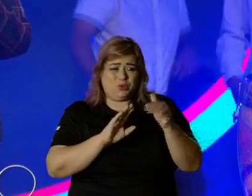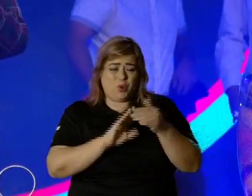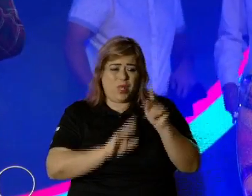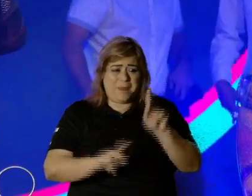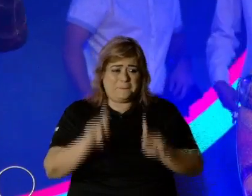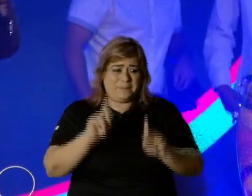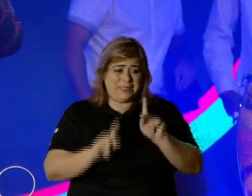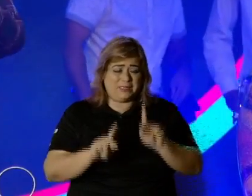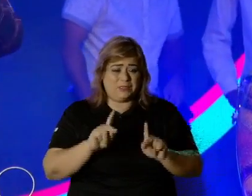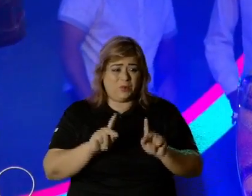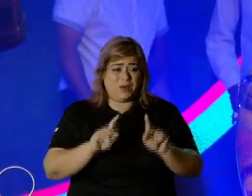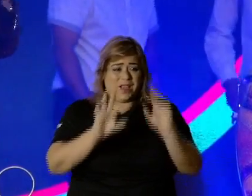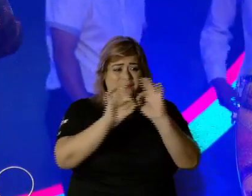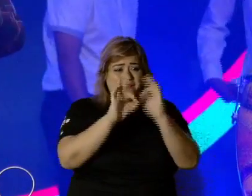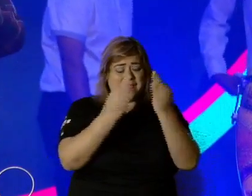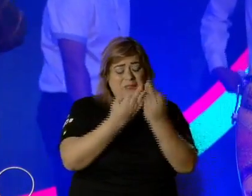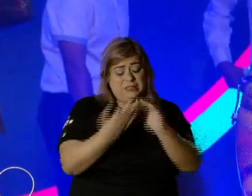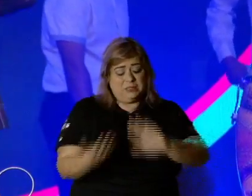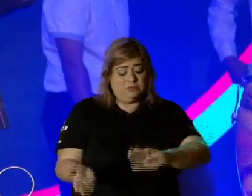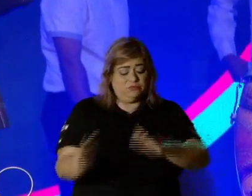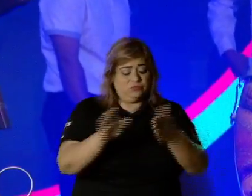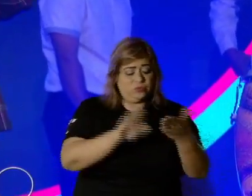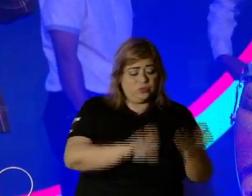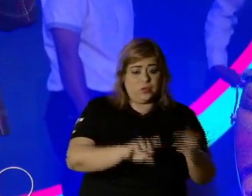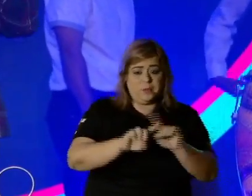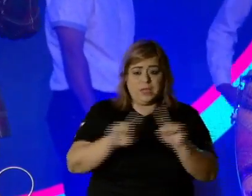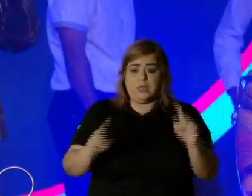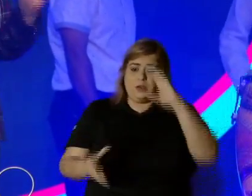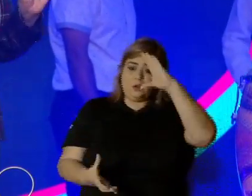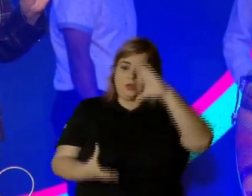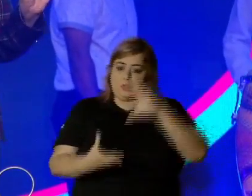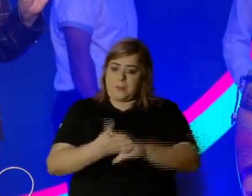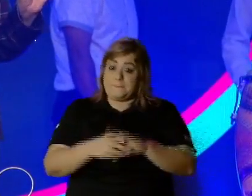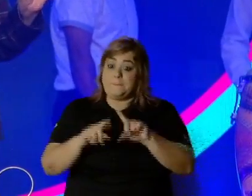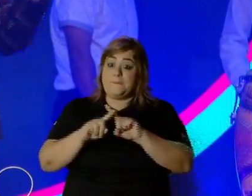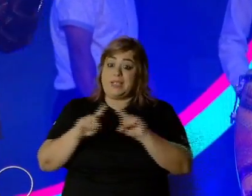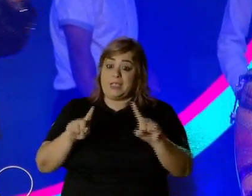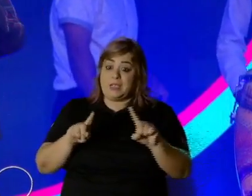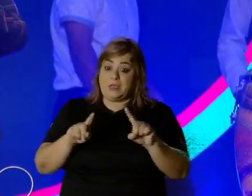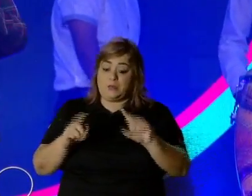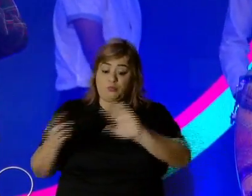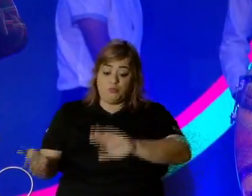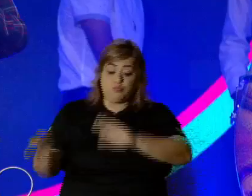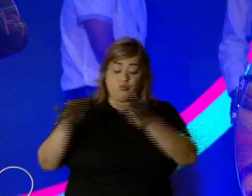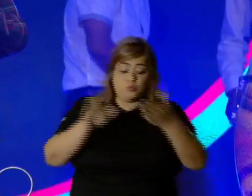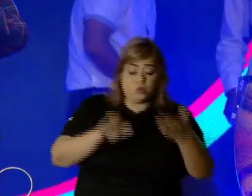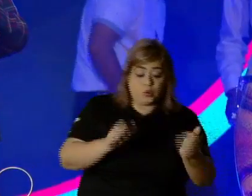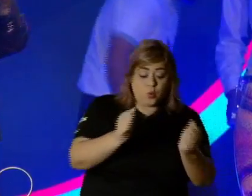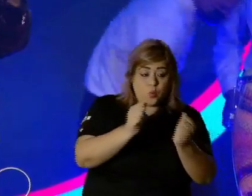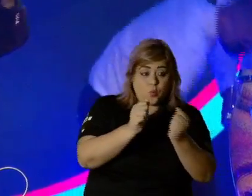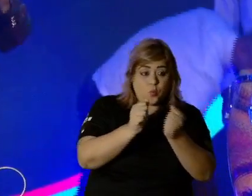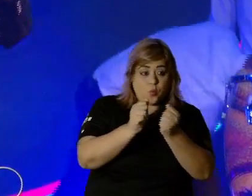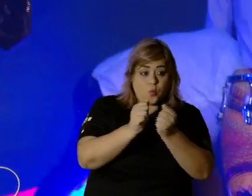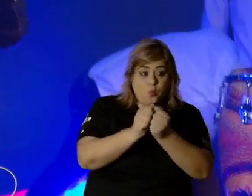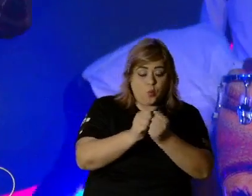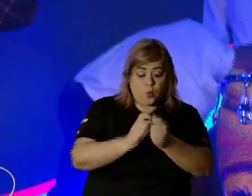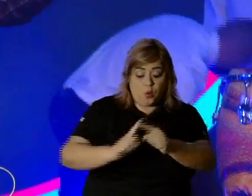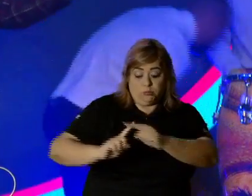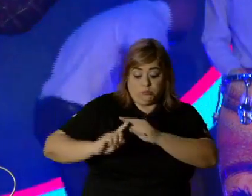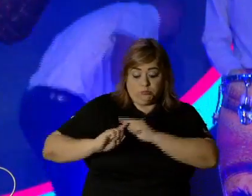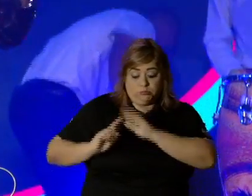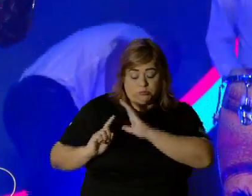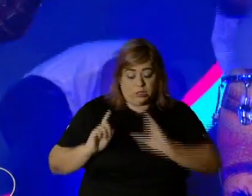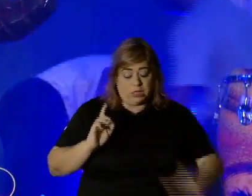familiar. Pero créame, créame, si se fue con el Señor, usted lo va a volver a ver. Nuestro empeño